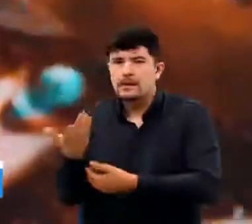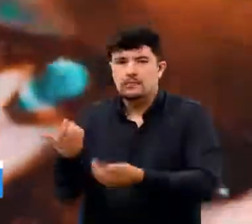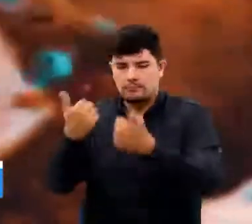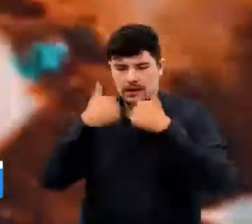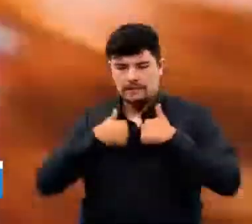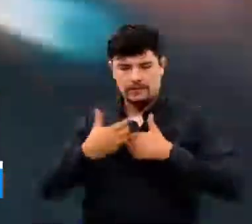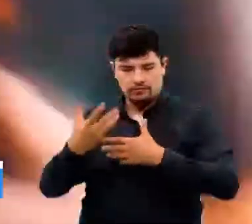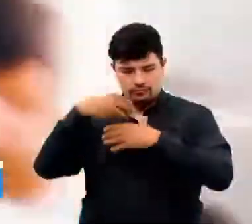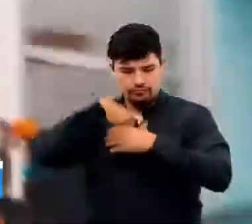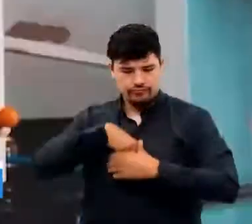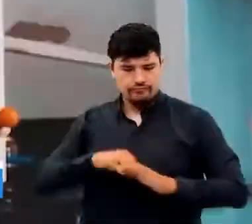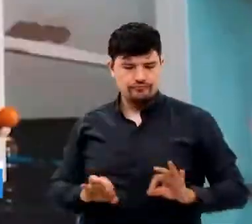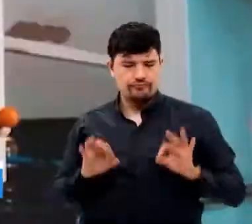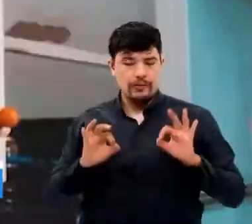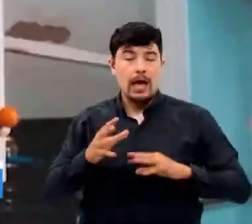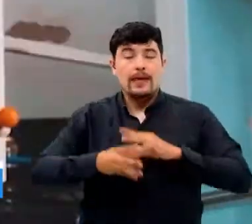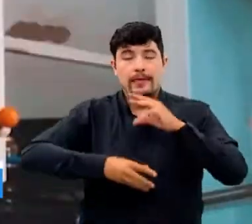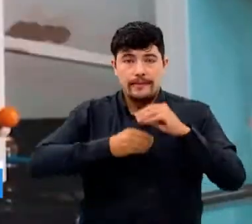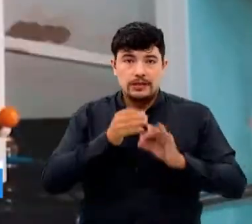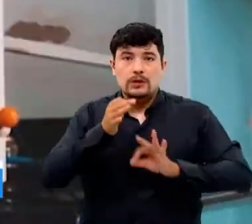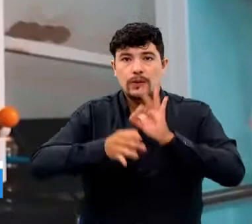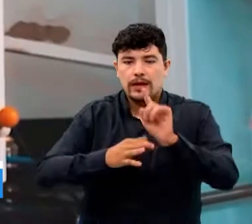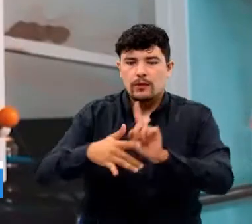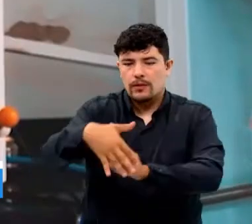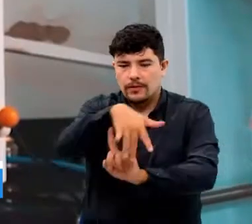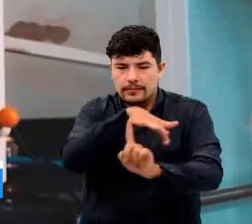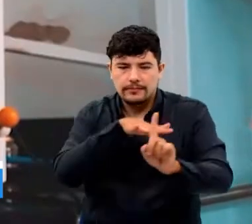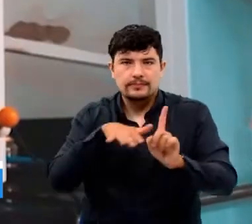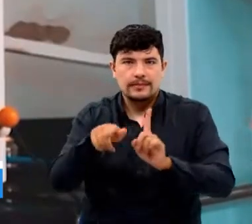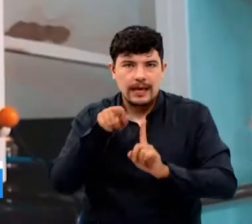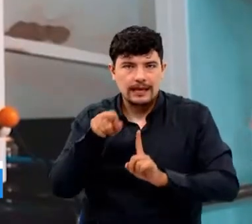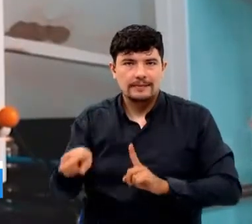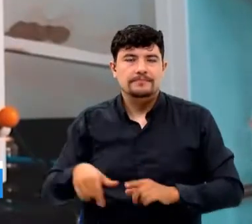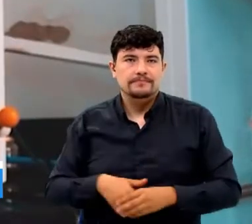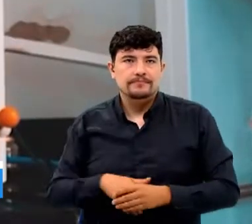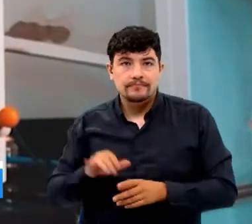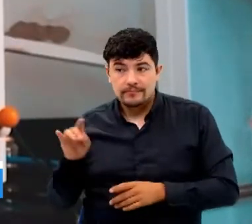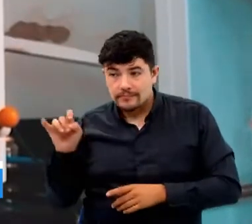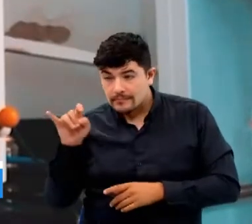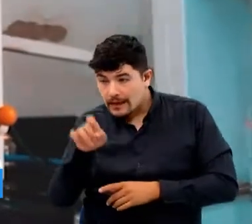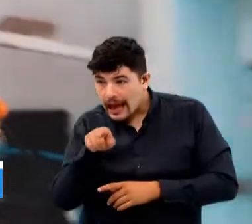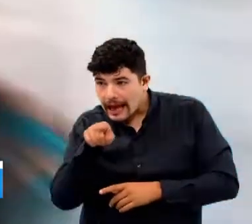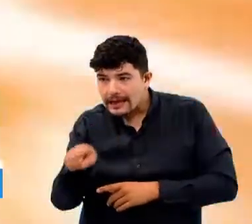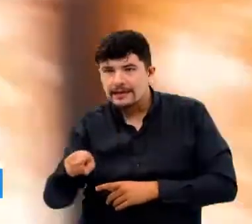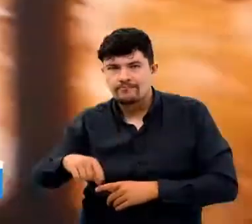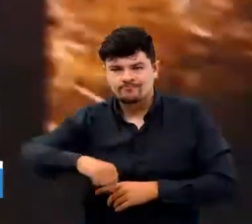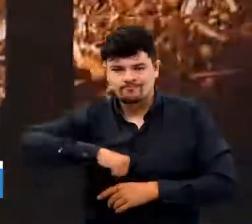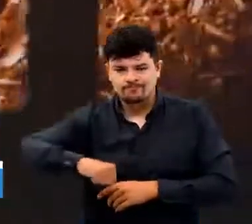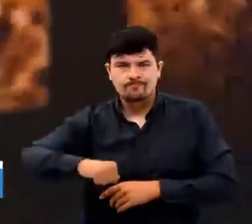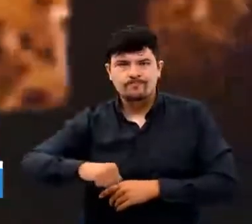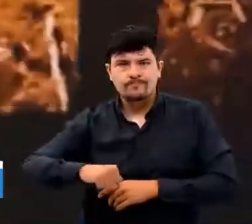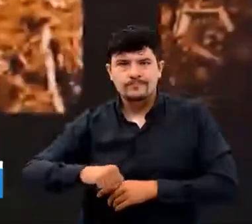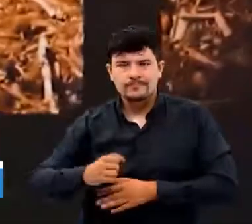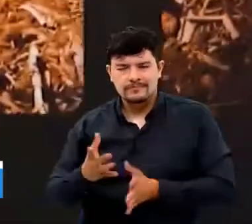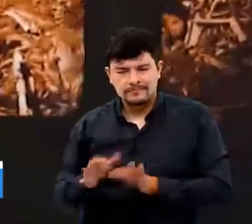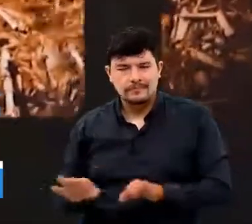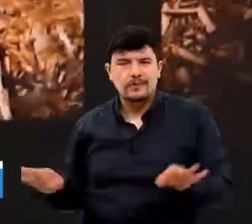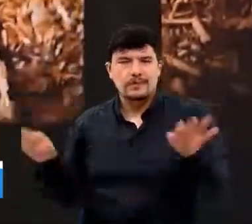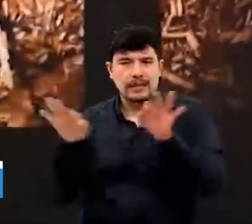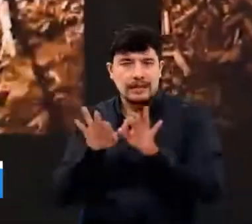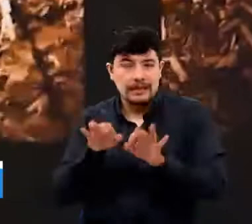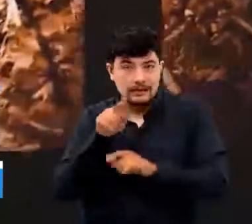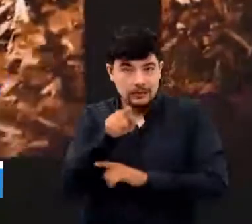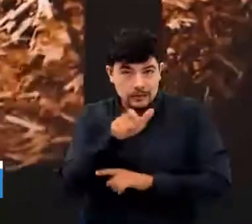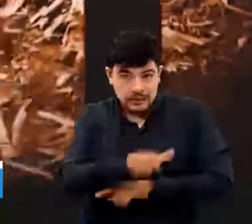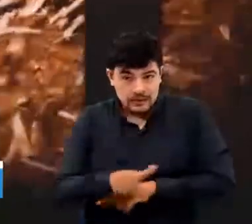ambiente. Finalmente, los insectos son proteína pura. Ven, entonces, todo aquel que ya entienda o que ya se interese